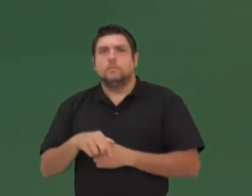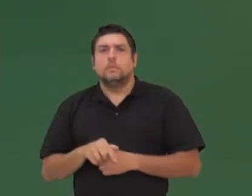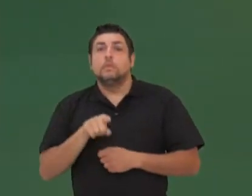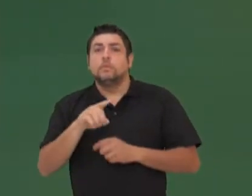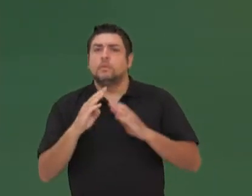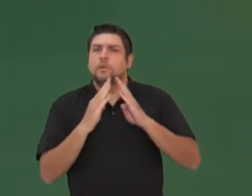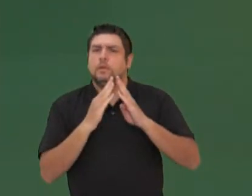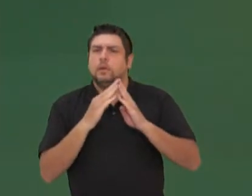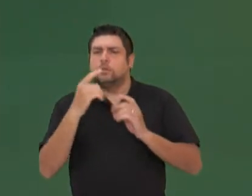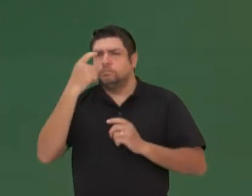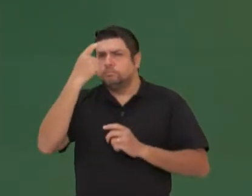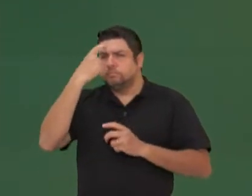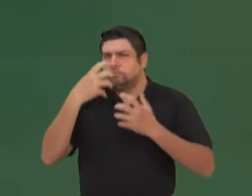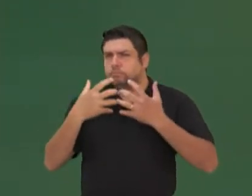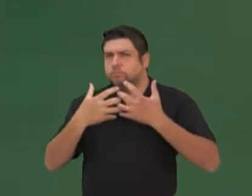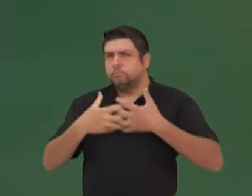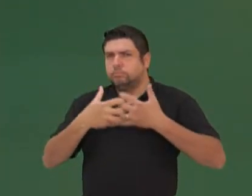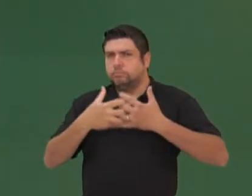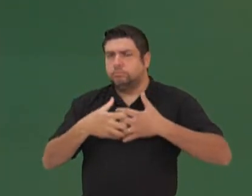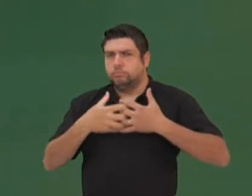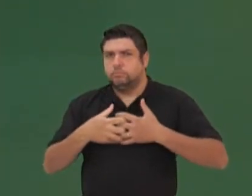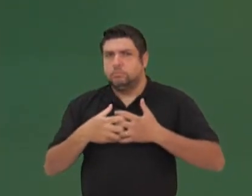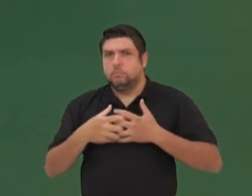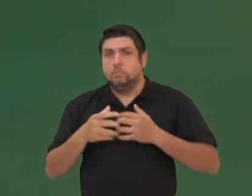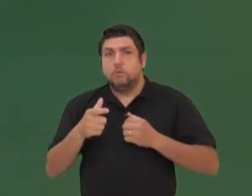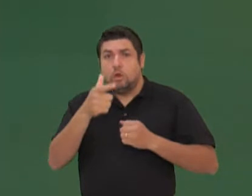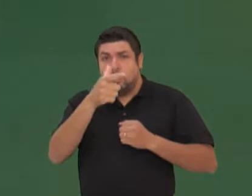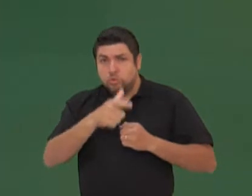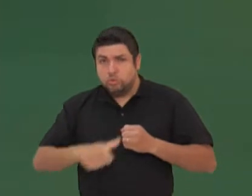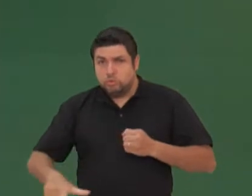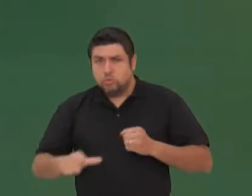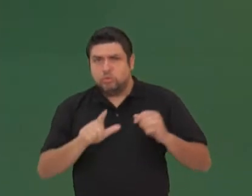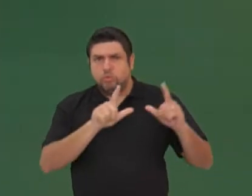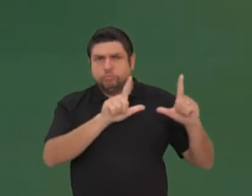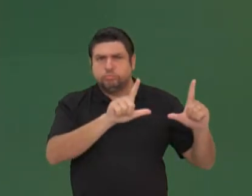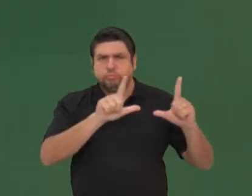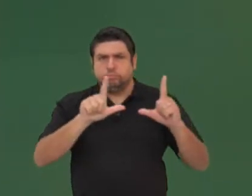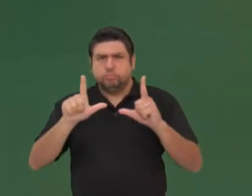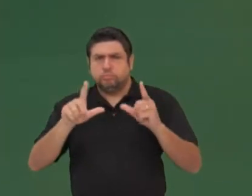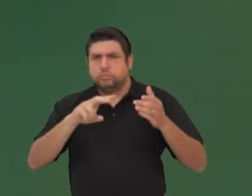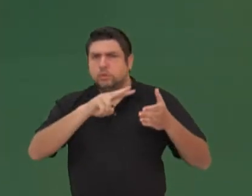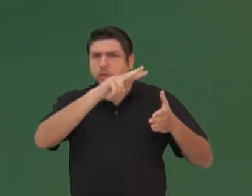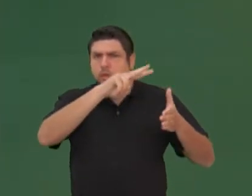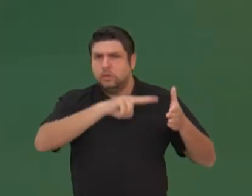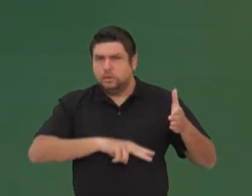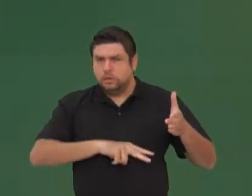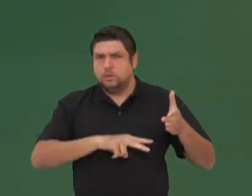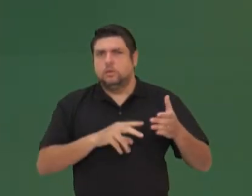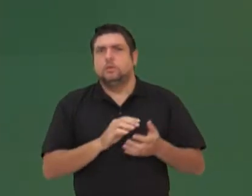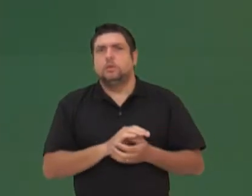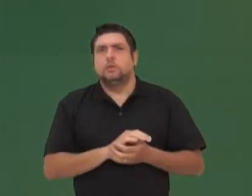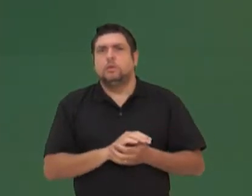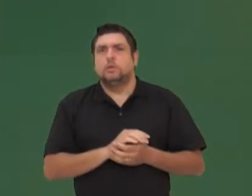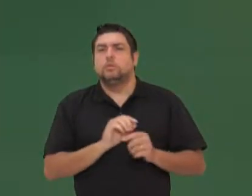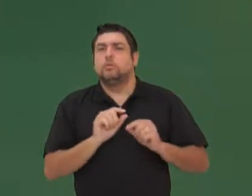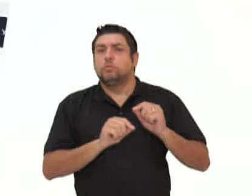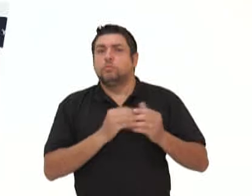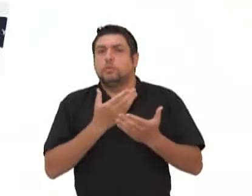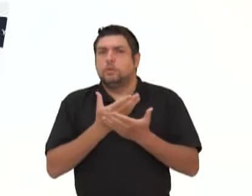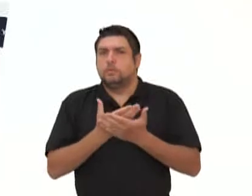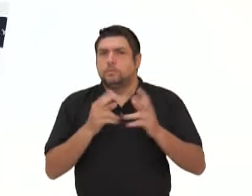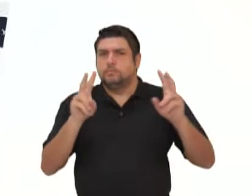calma? Releiam estes titulares, né? Releiam essas manchetes. É o nosso fio condutor para a aula de